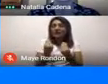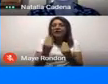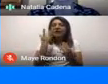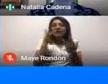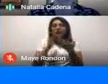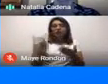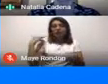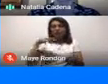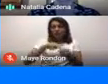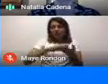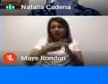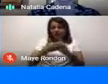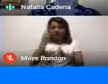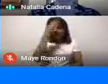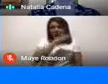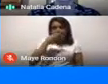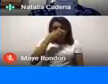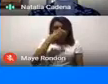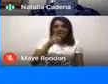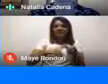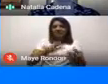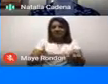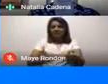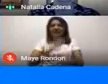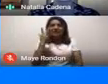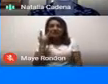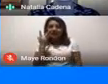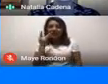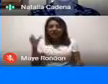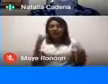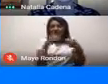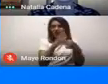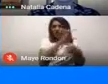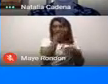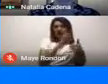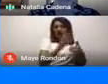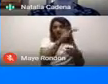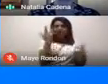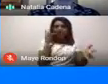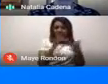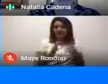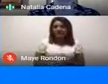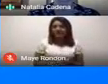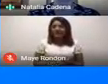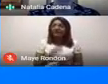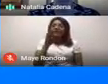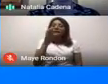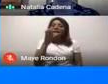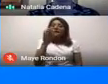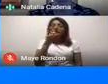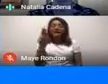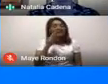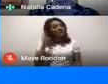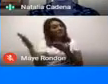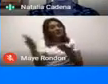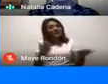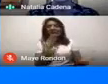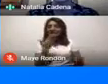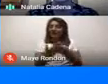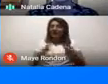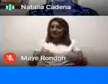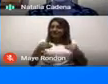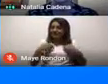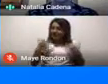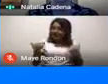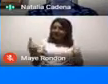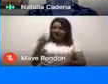Negras, afrocolombianas raizales y palanqueras del Ministerio del Interior. Beatriz, bienvenida y muchas gracias por aceptar esta invitación